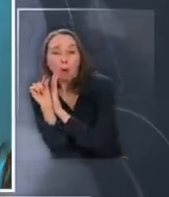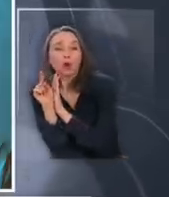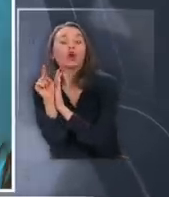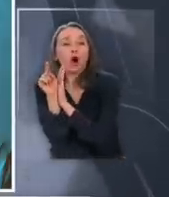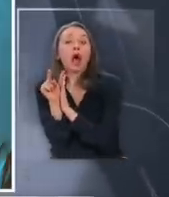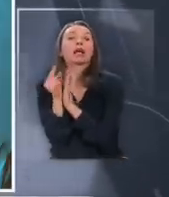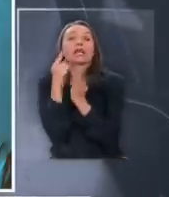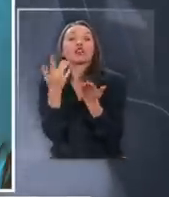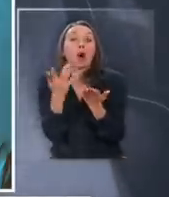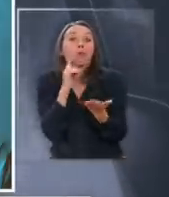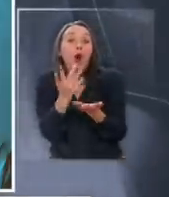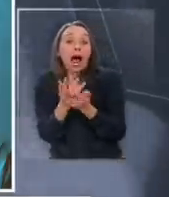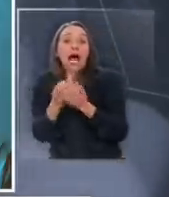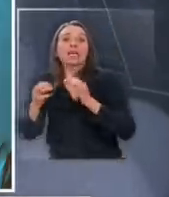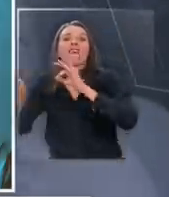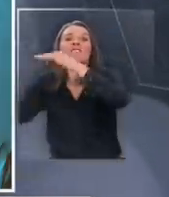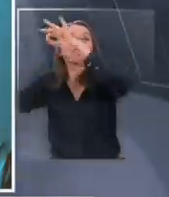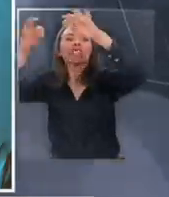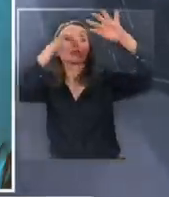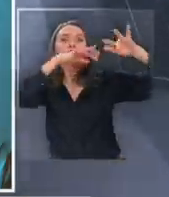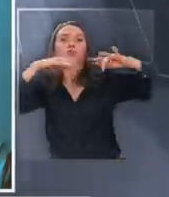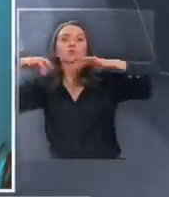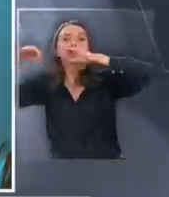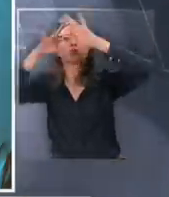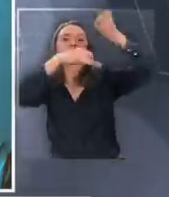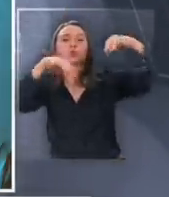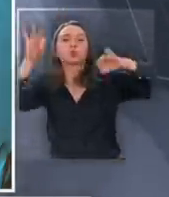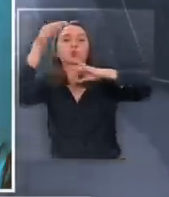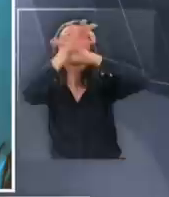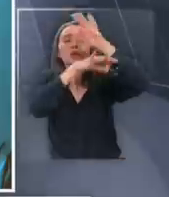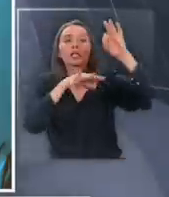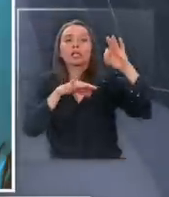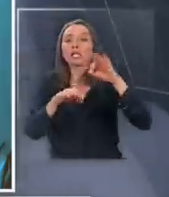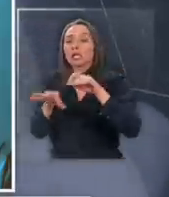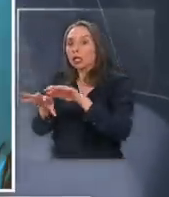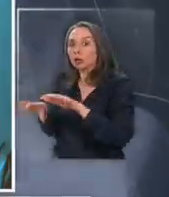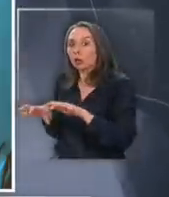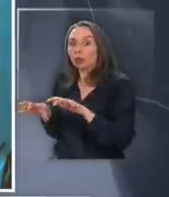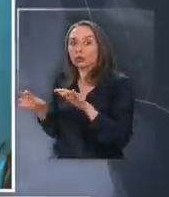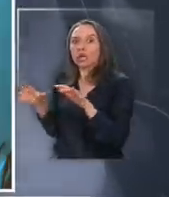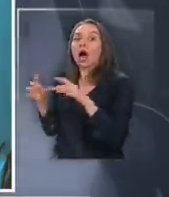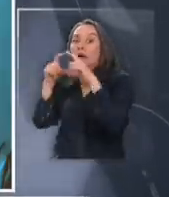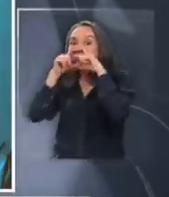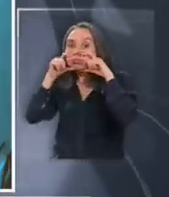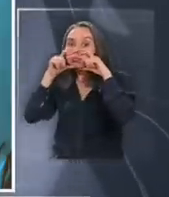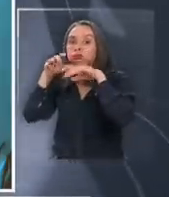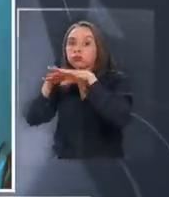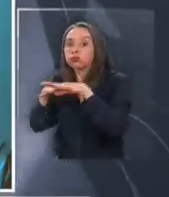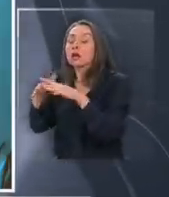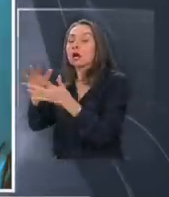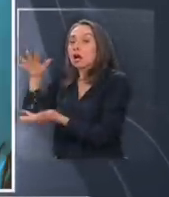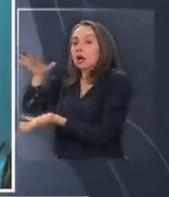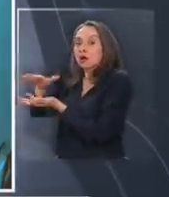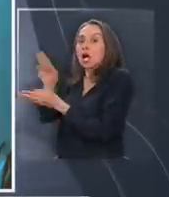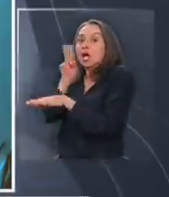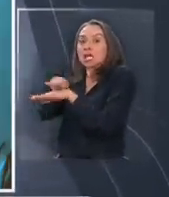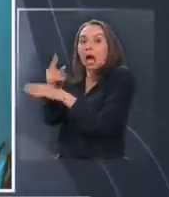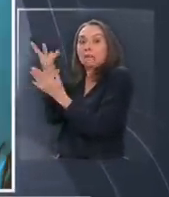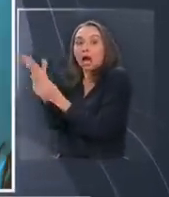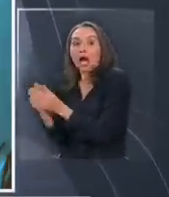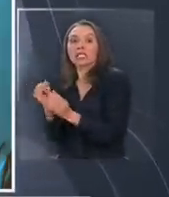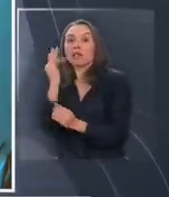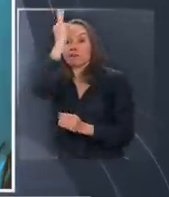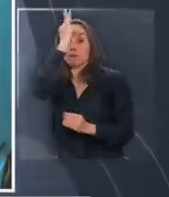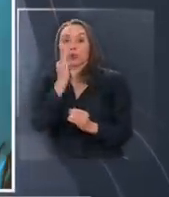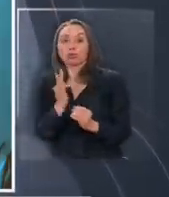la circulación viral y con el agotamiento de los recursos y el personal que atiende. Doctor Ugarte, entonces, para